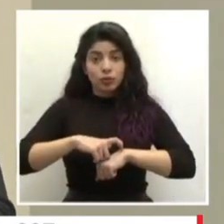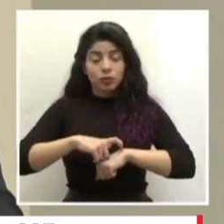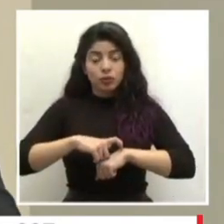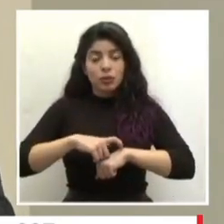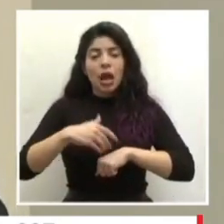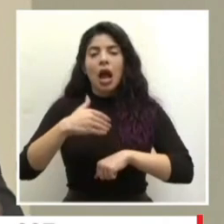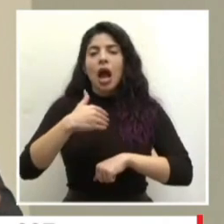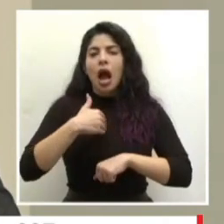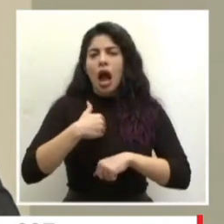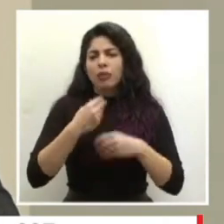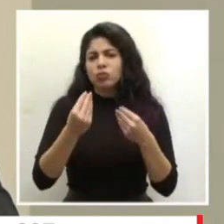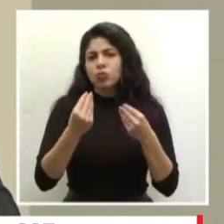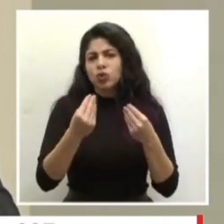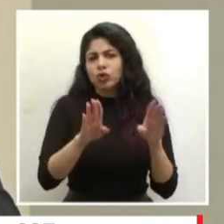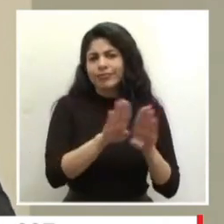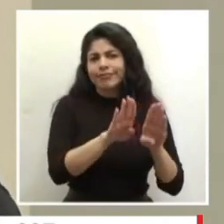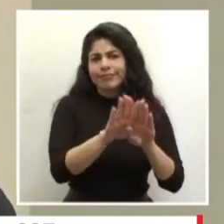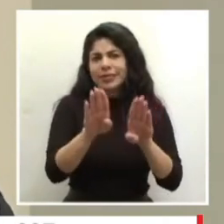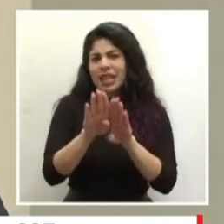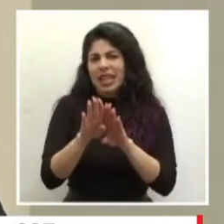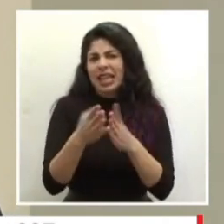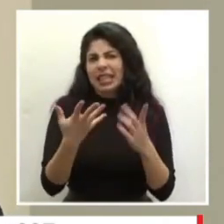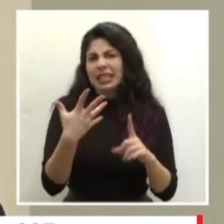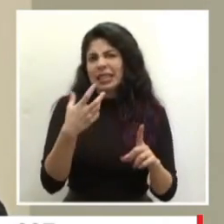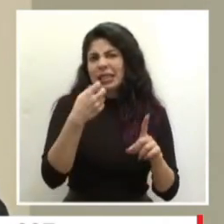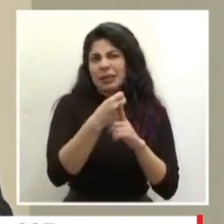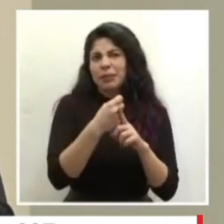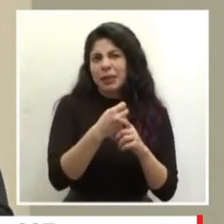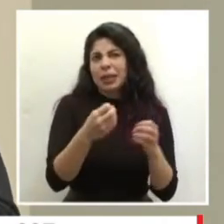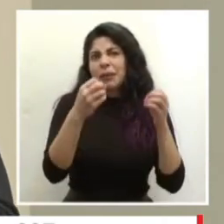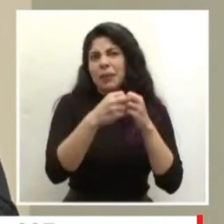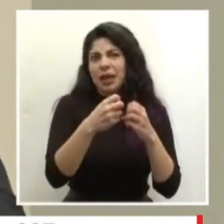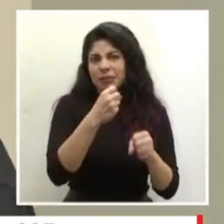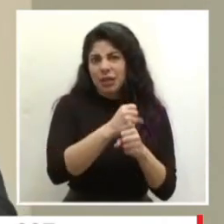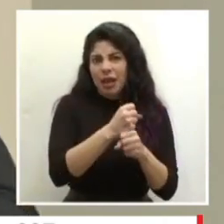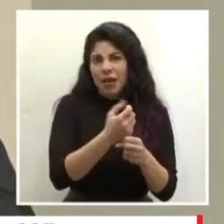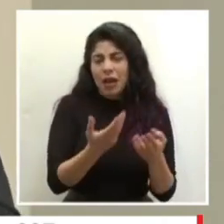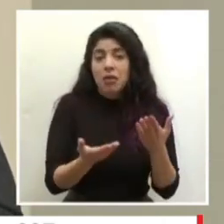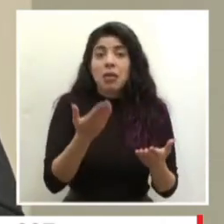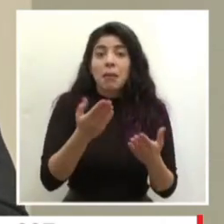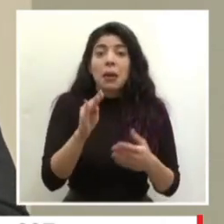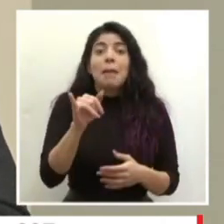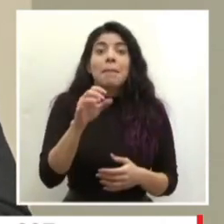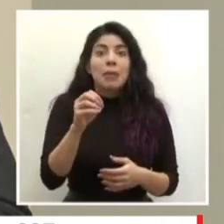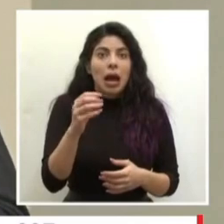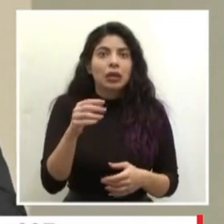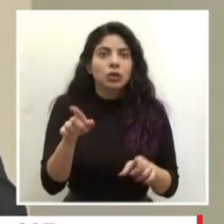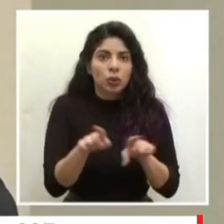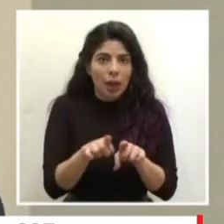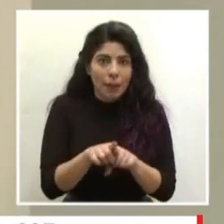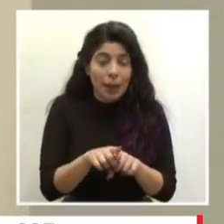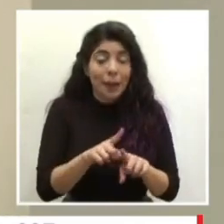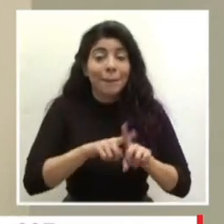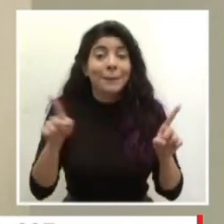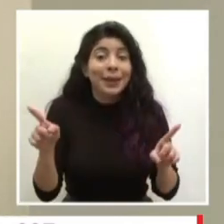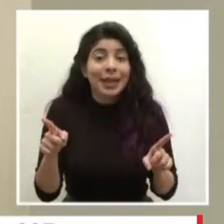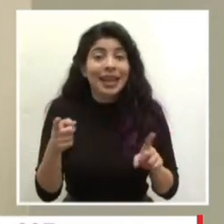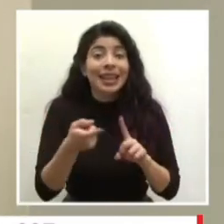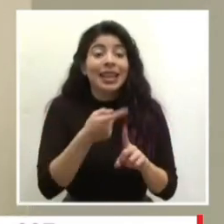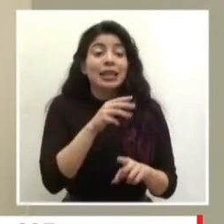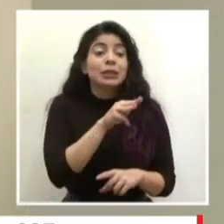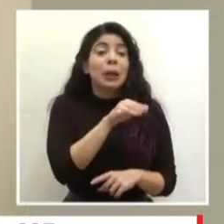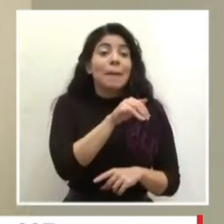hay muchos cierres, una afectación mayor al empleo, probablemente en mayo también. Pero desde